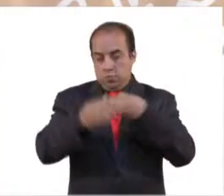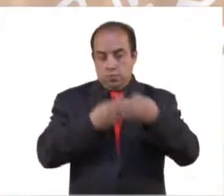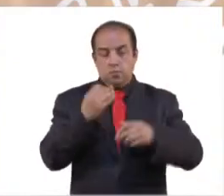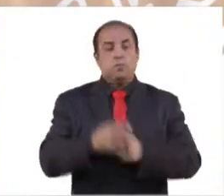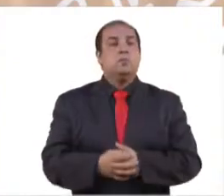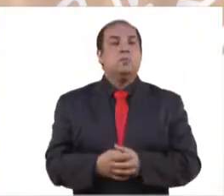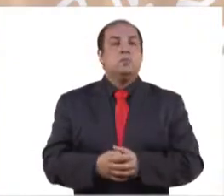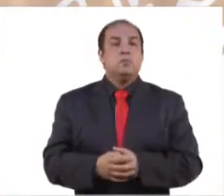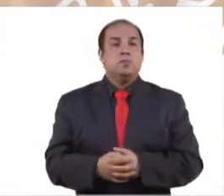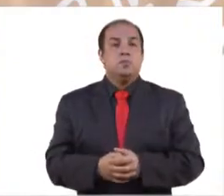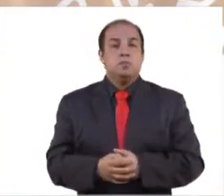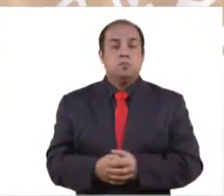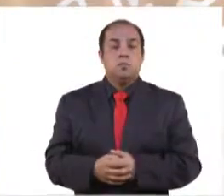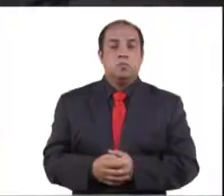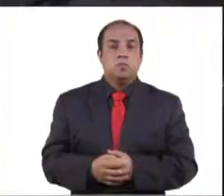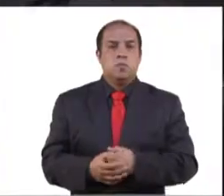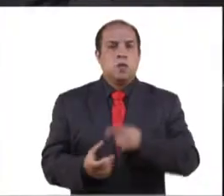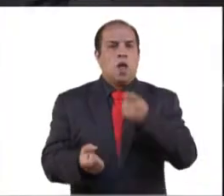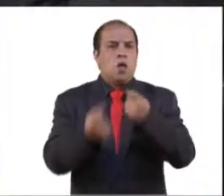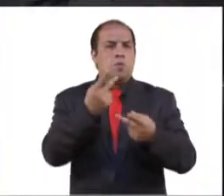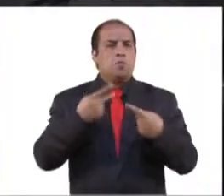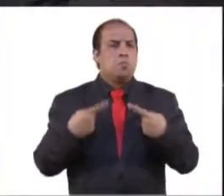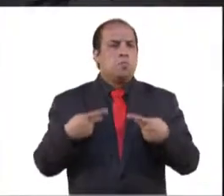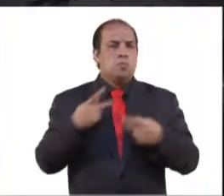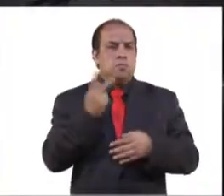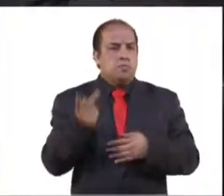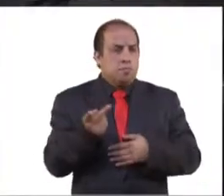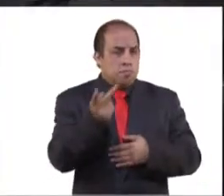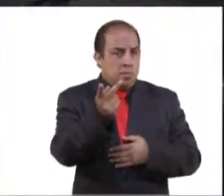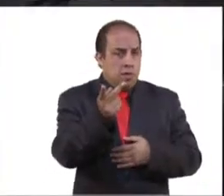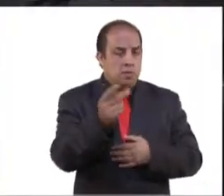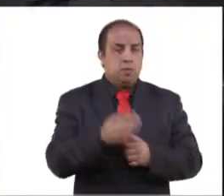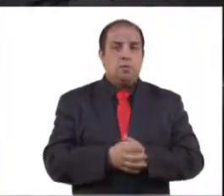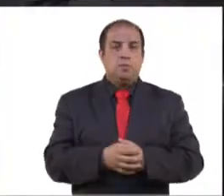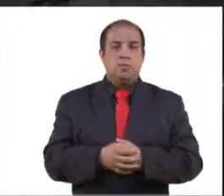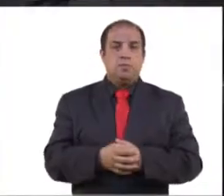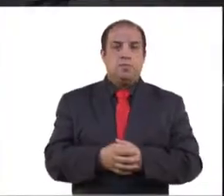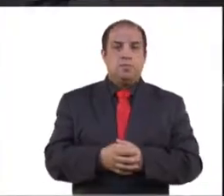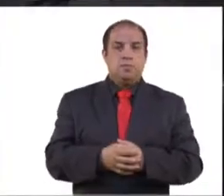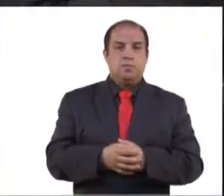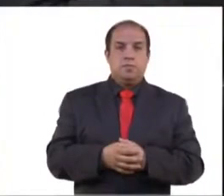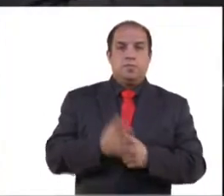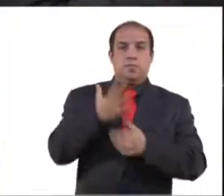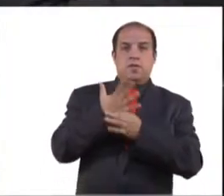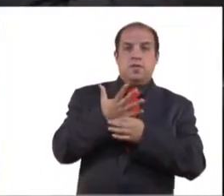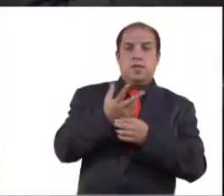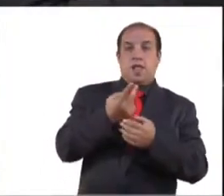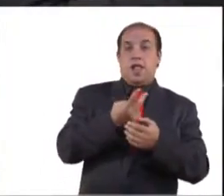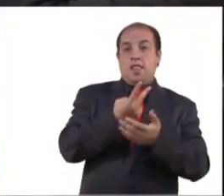Ok. Y, doctora, algunas personas preguntan o igual… Para ambos tres, como diría el clásico.